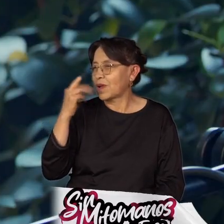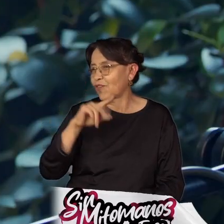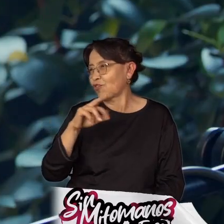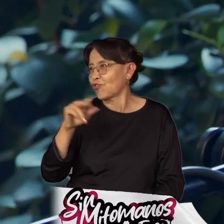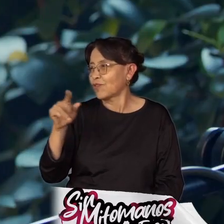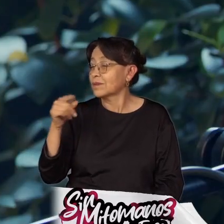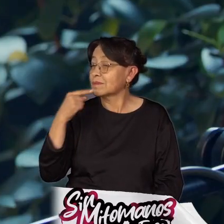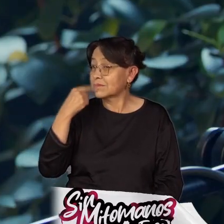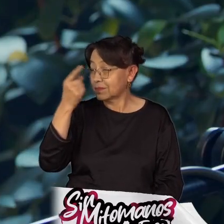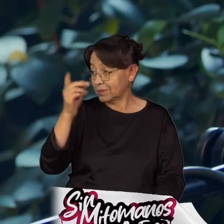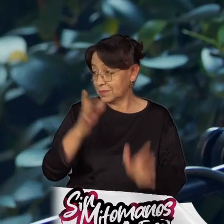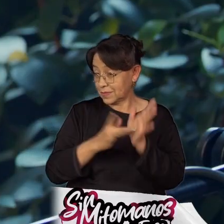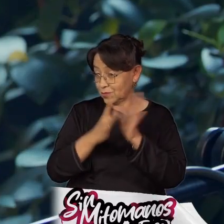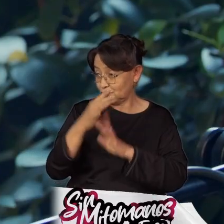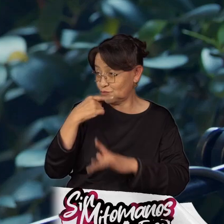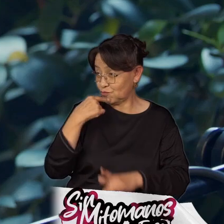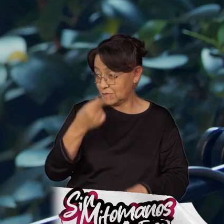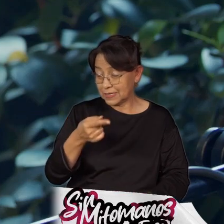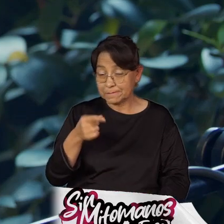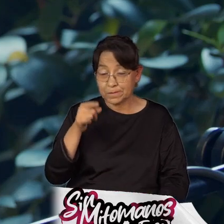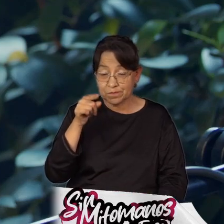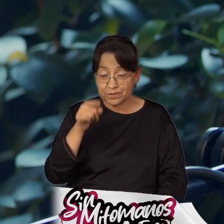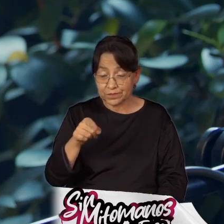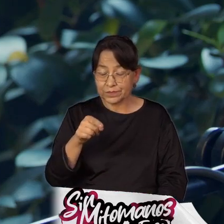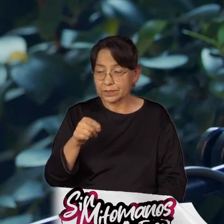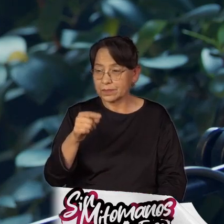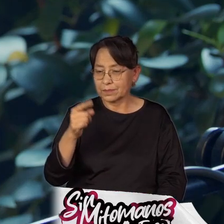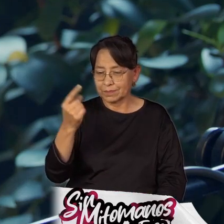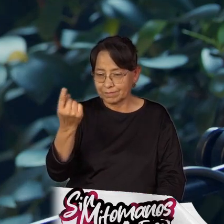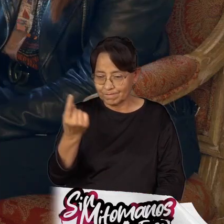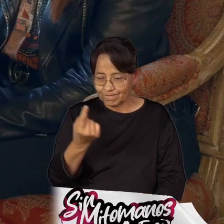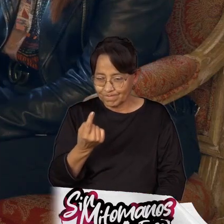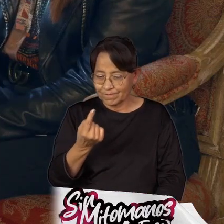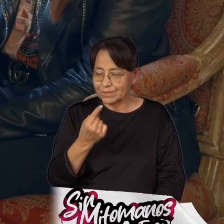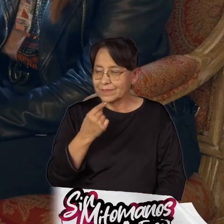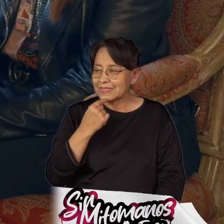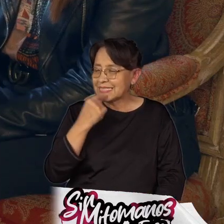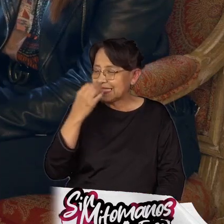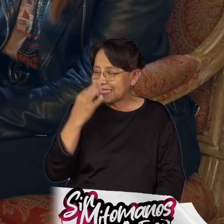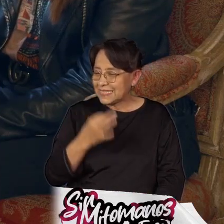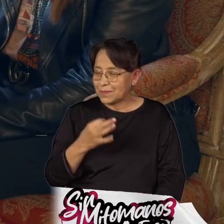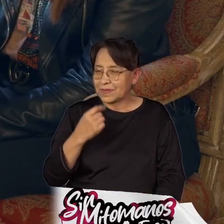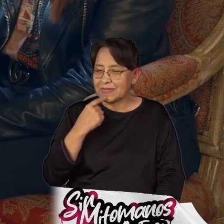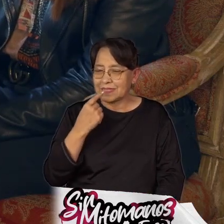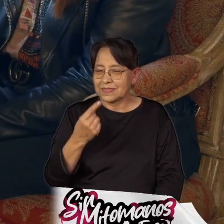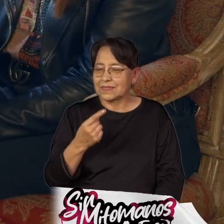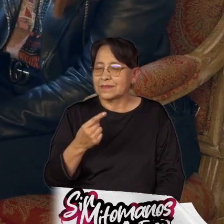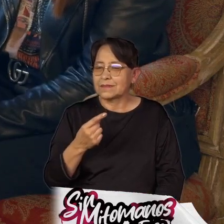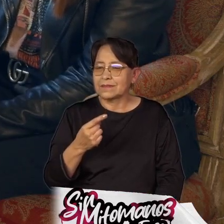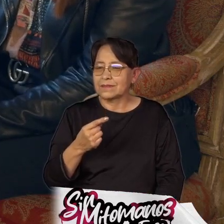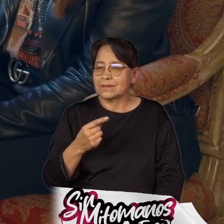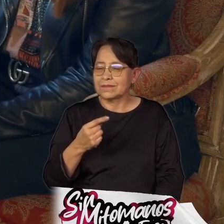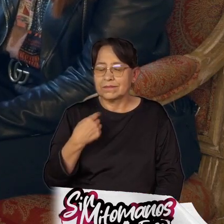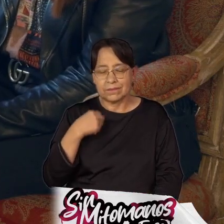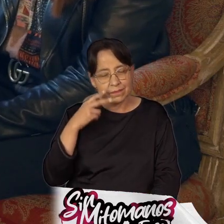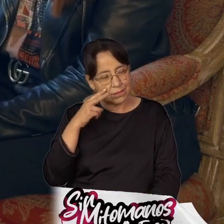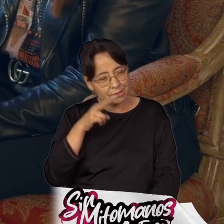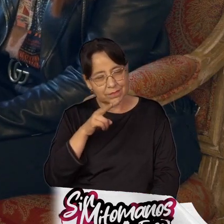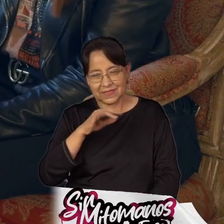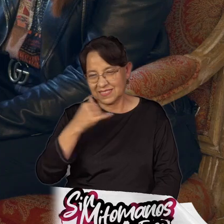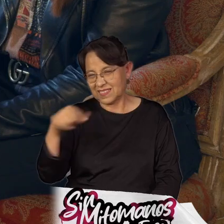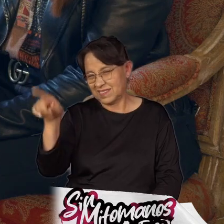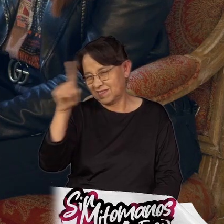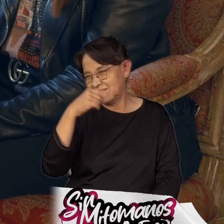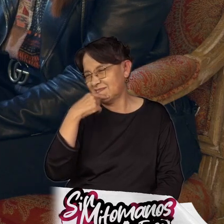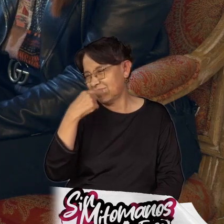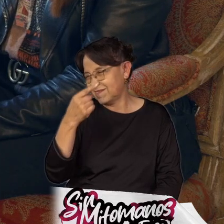que fue hallada adúltera. ¿Qué le dijo el Señor Jesús? De entrada, la primera pregunta confrontante, cuando levanta la